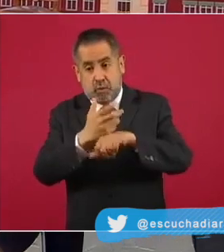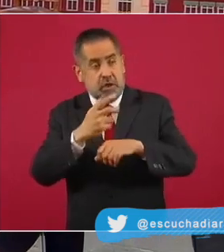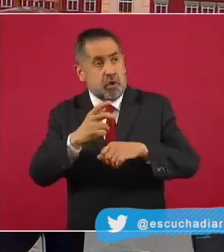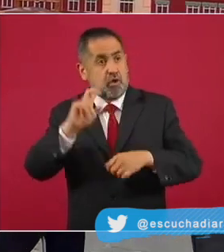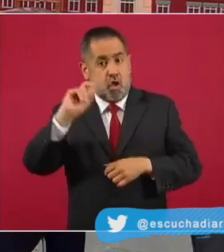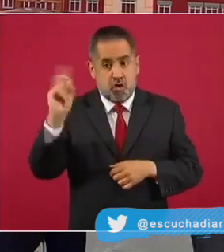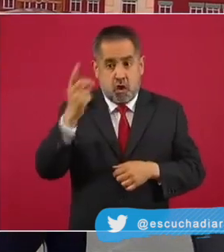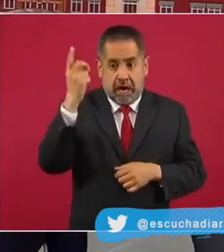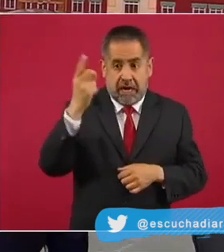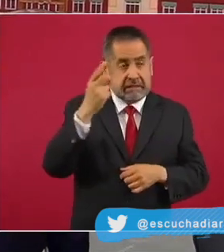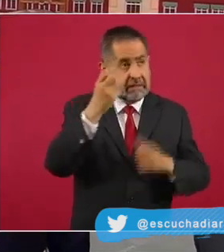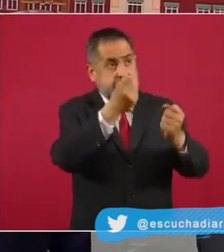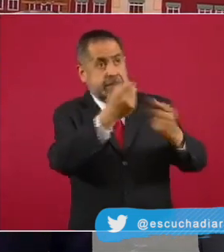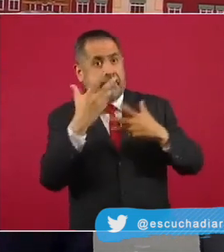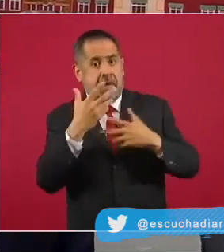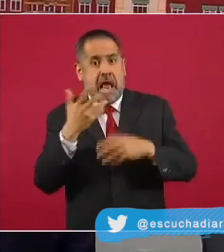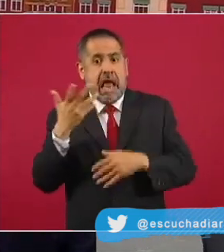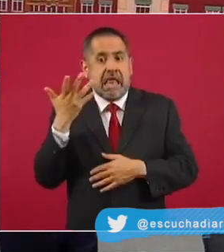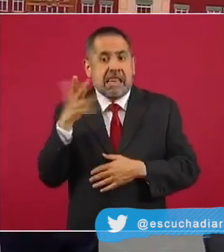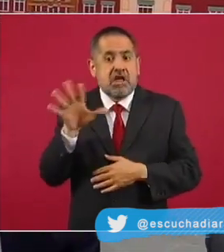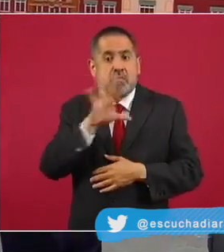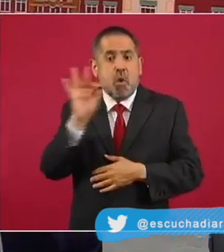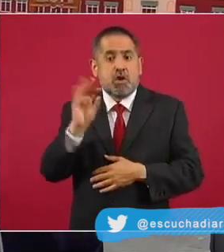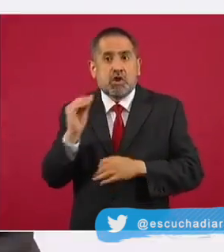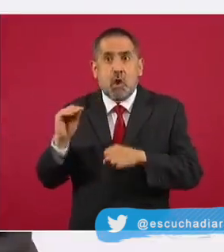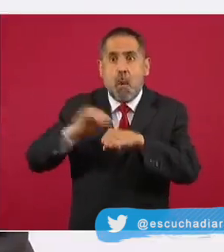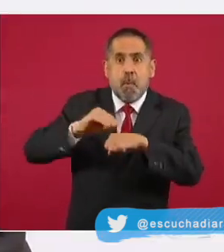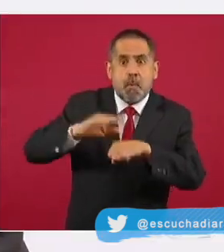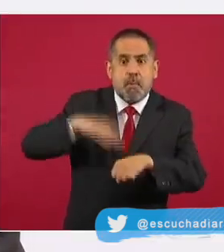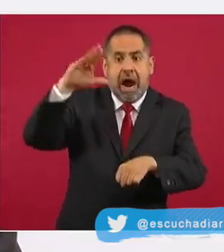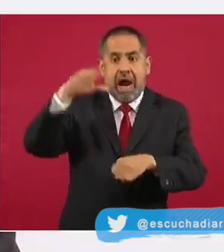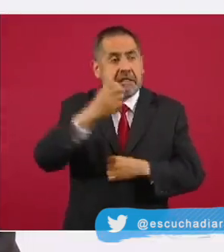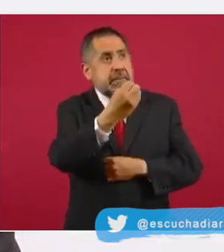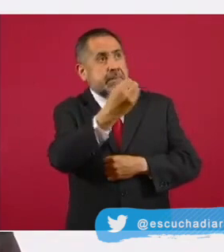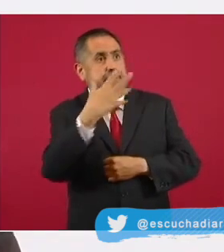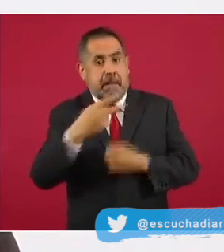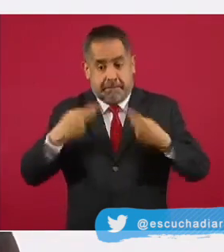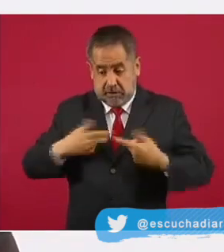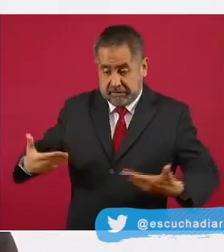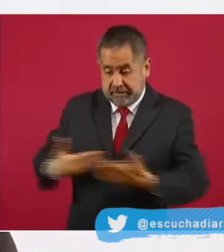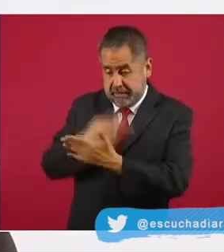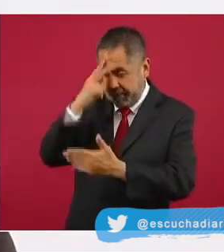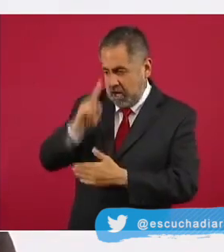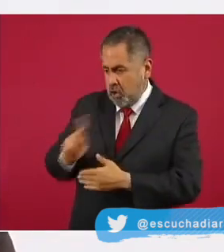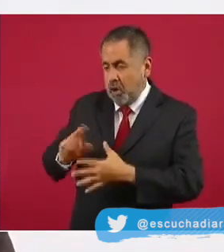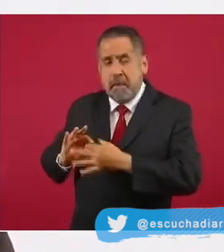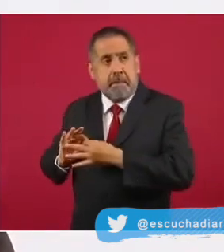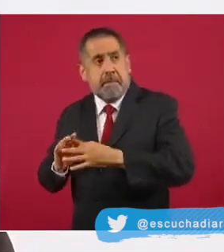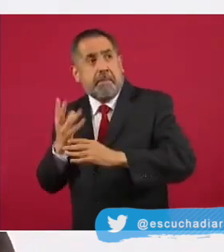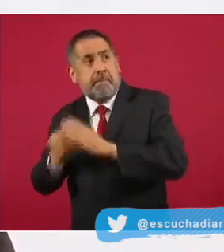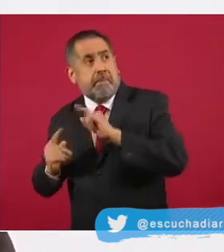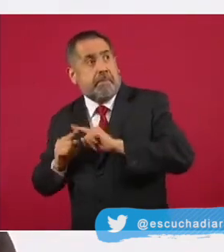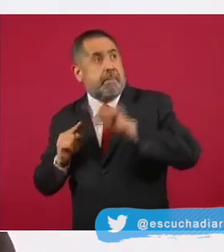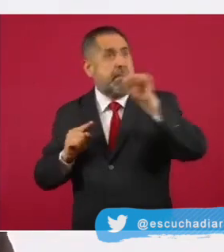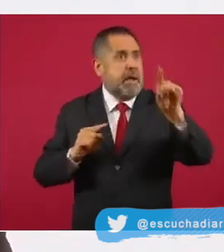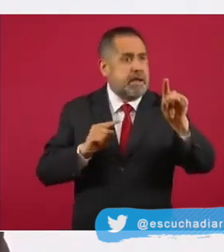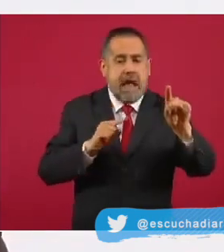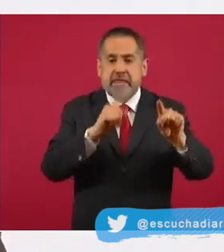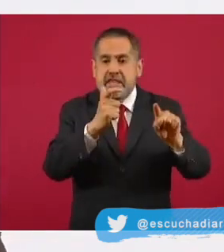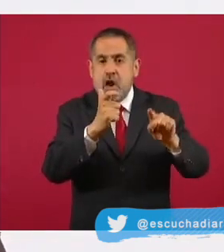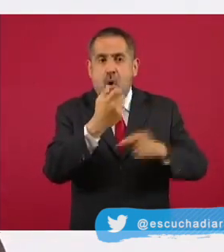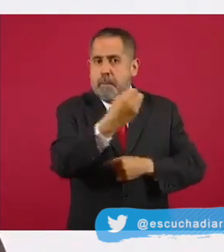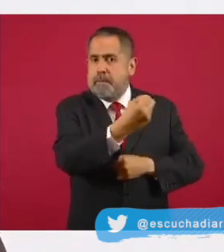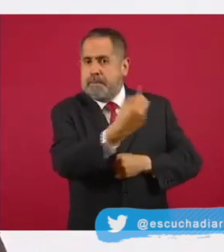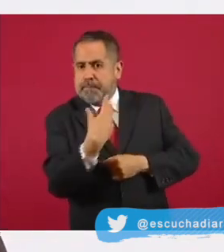enviadas de Estados Unidos por nuestros paisanos migrantes a sus familiares. Este